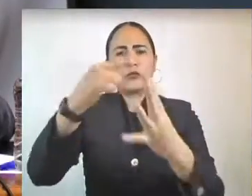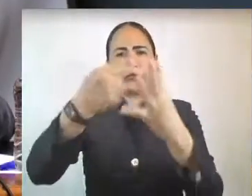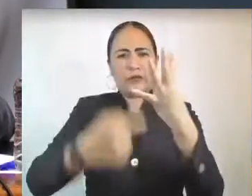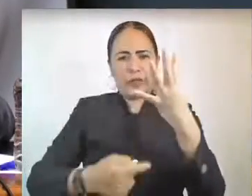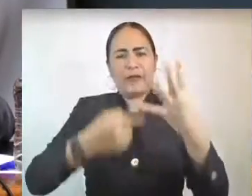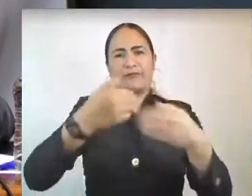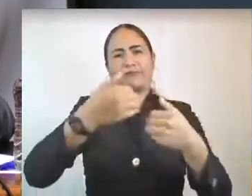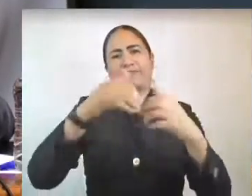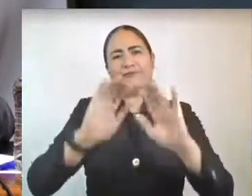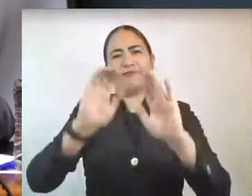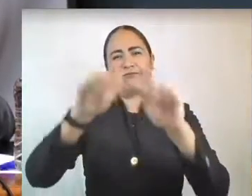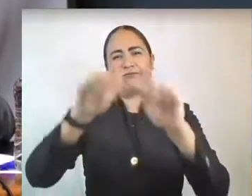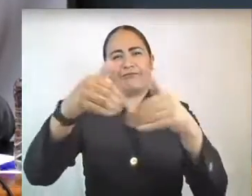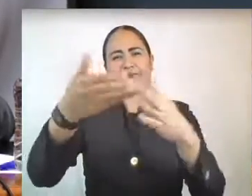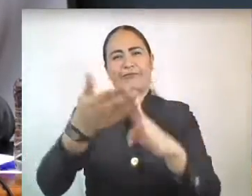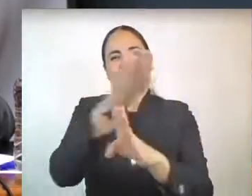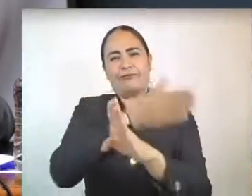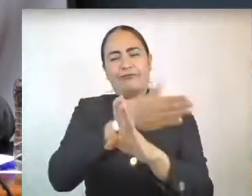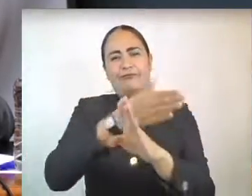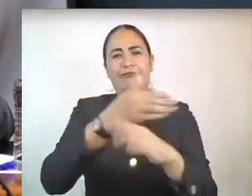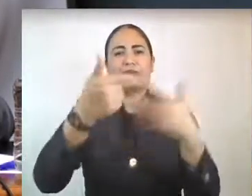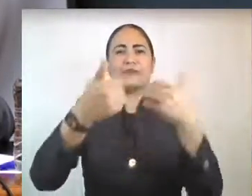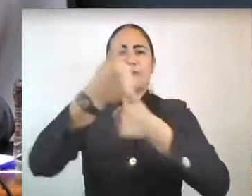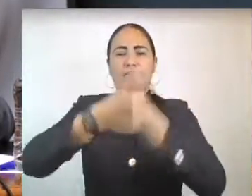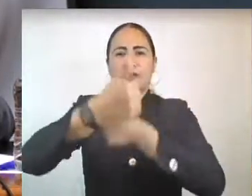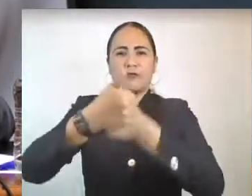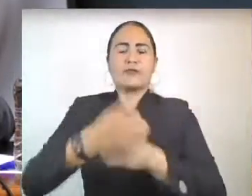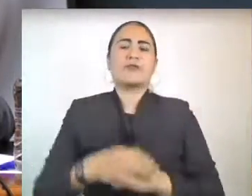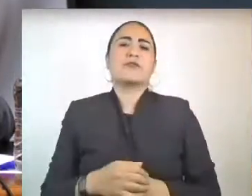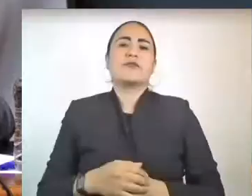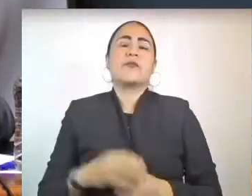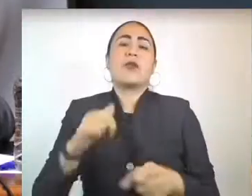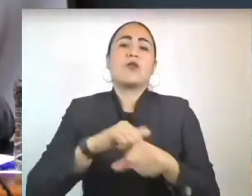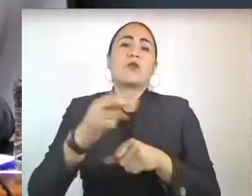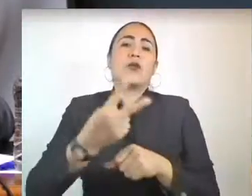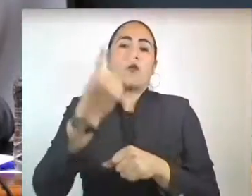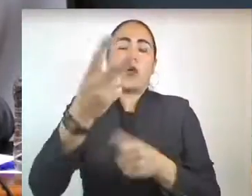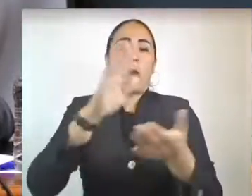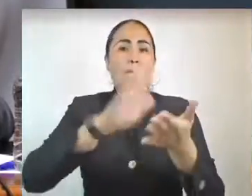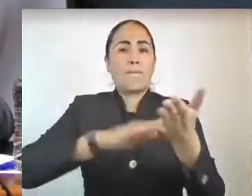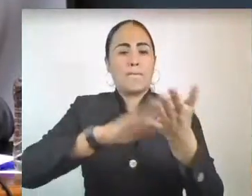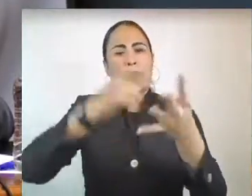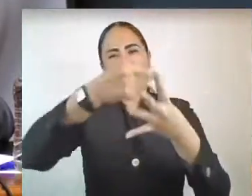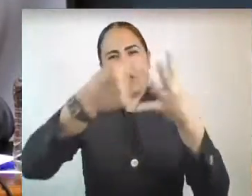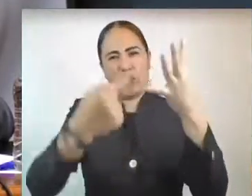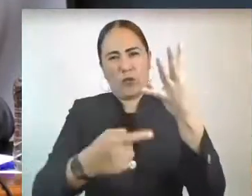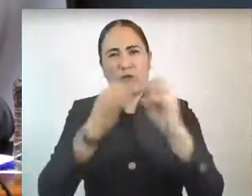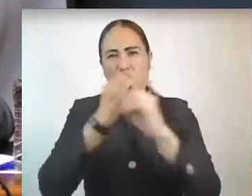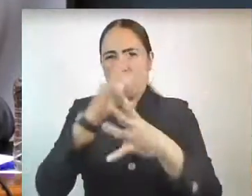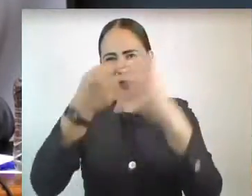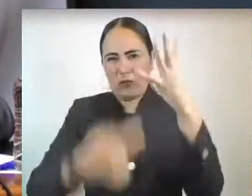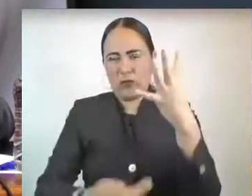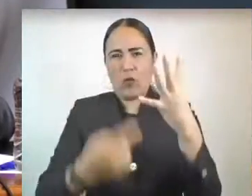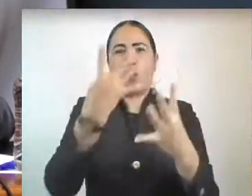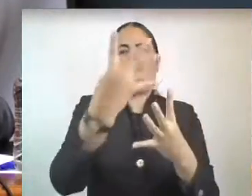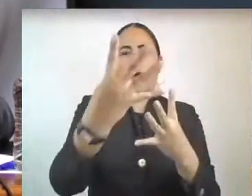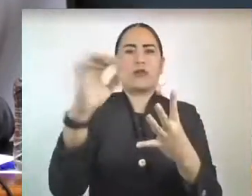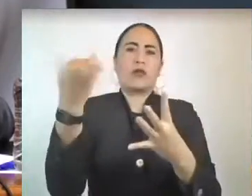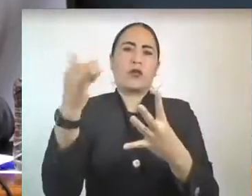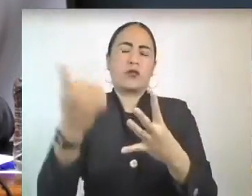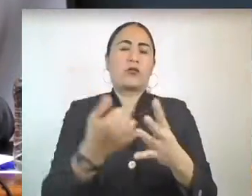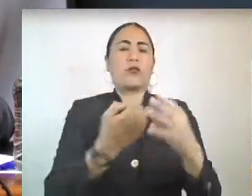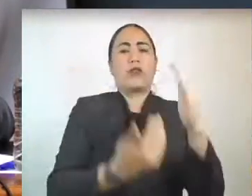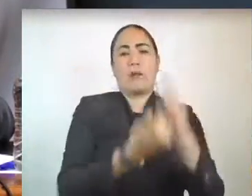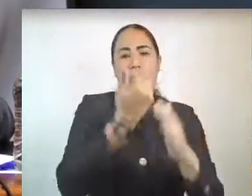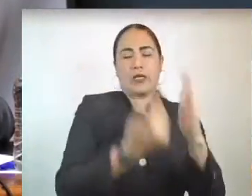convocatoria. 2. La documentación que acredite los requisitos será entregada el día 4 de agosto de 10 a 17